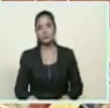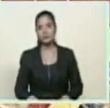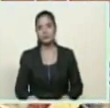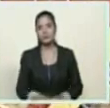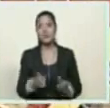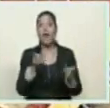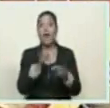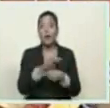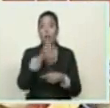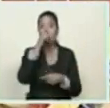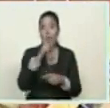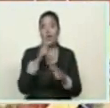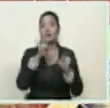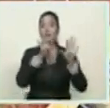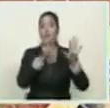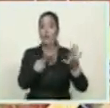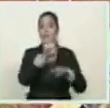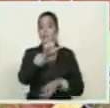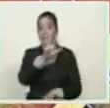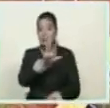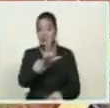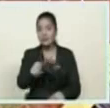agosto del año 95